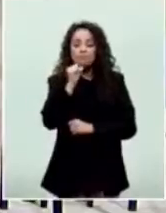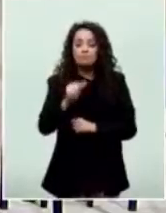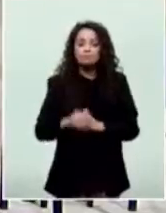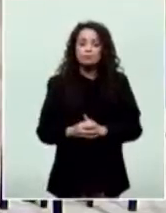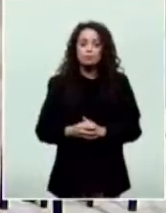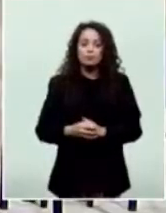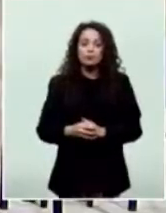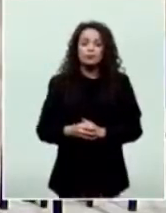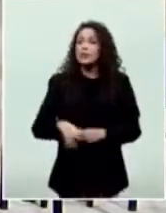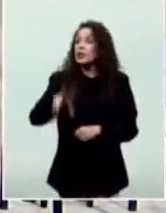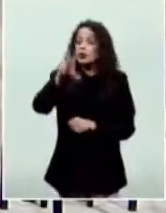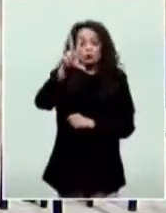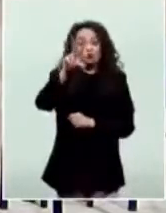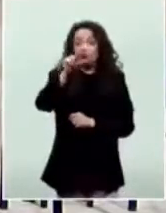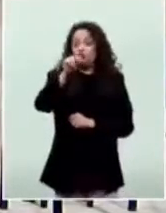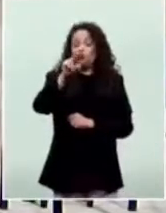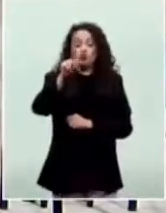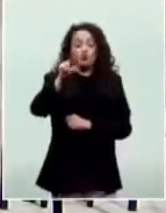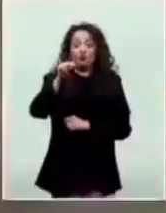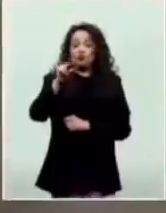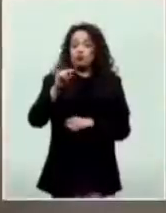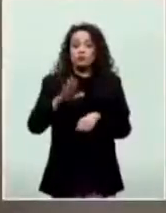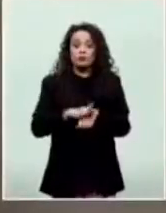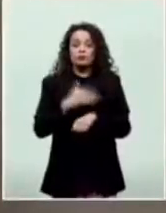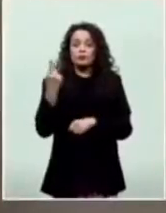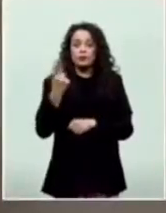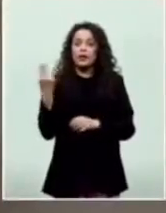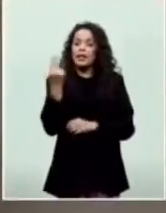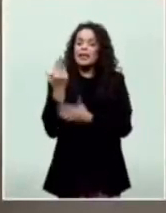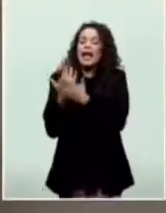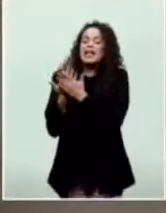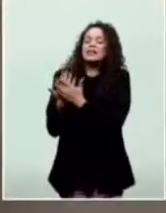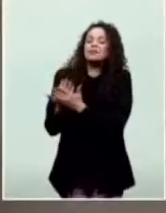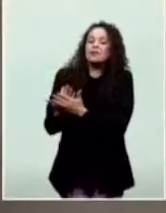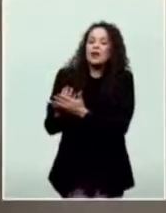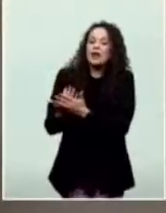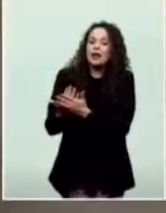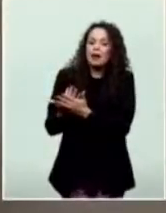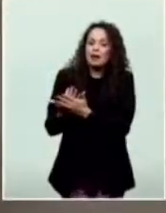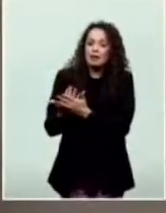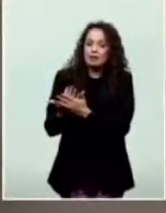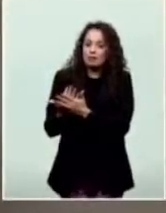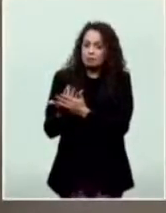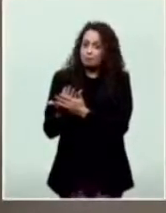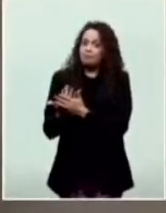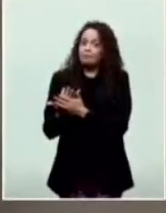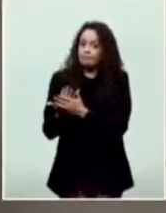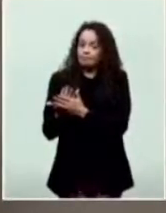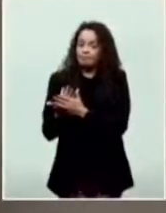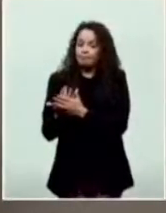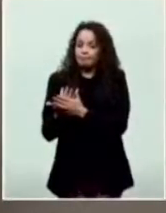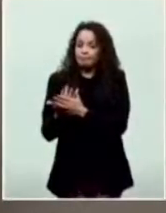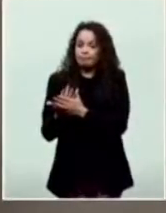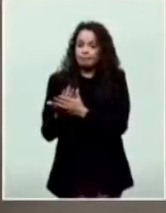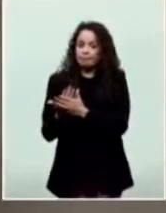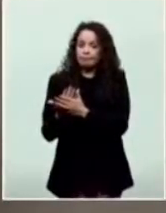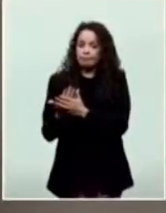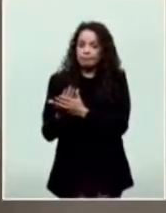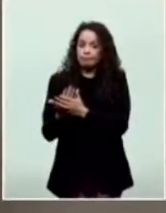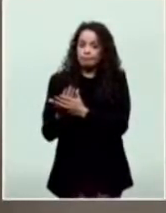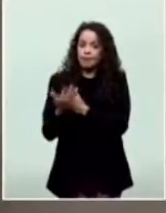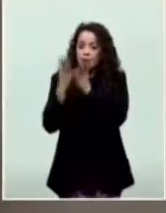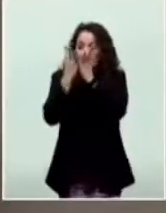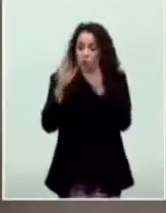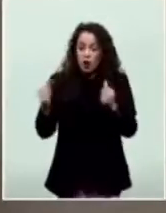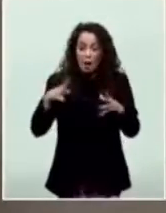No, porque eso sí tenemos que esperar a que pase ya pues la pandemia, porque